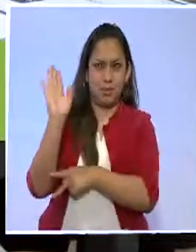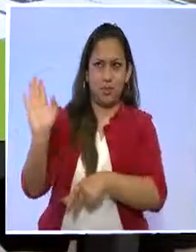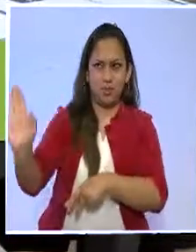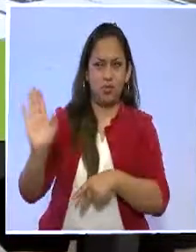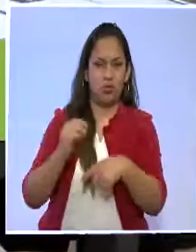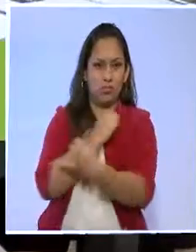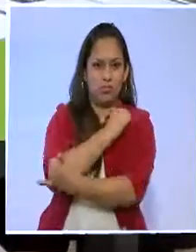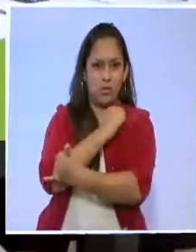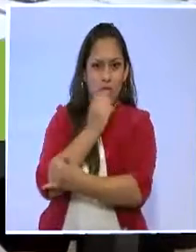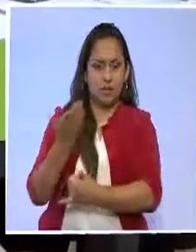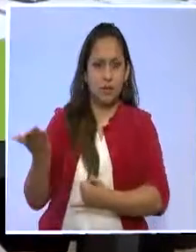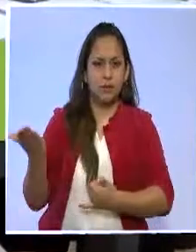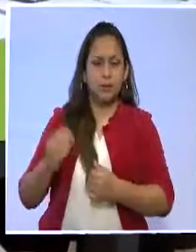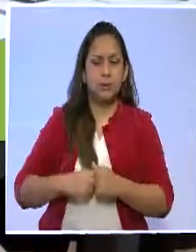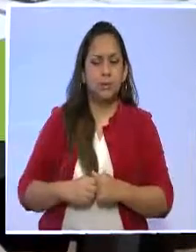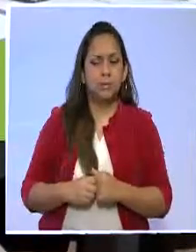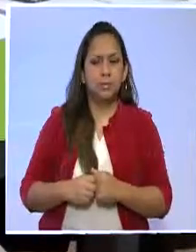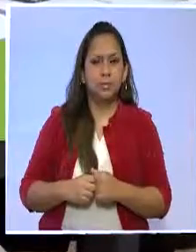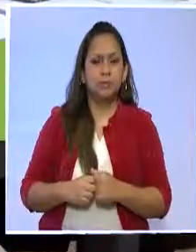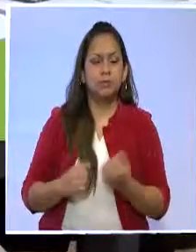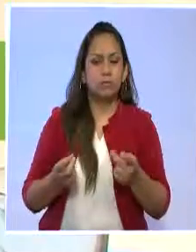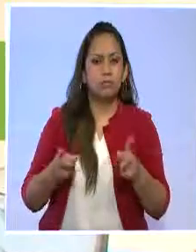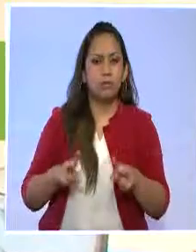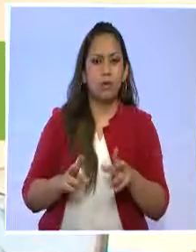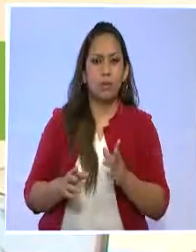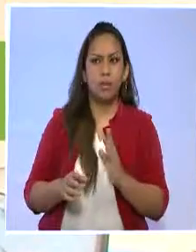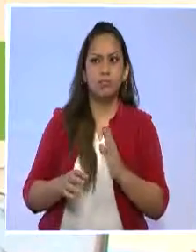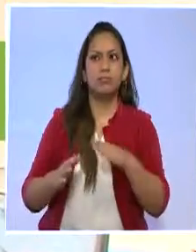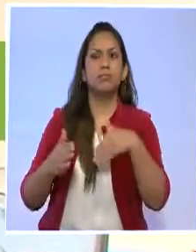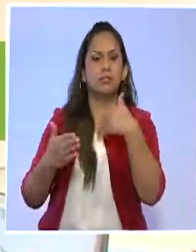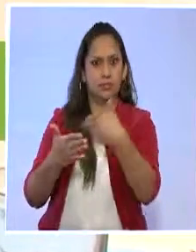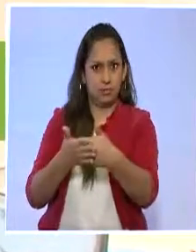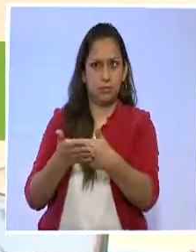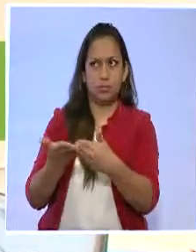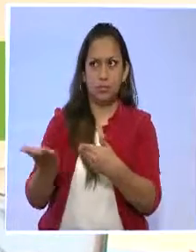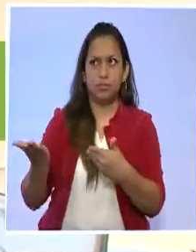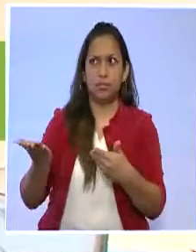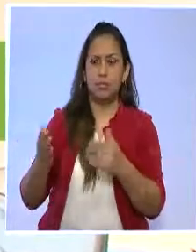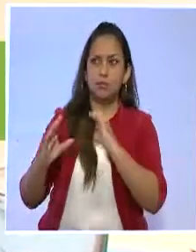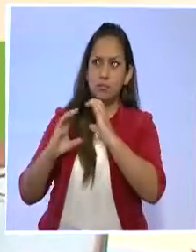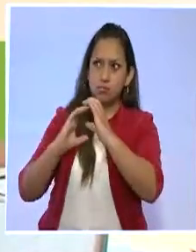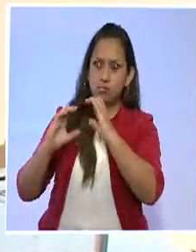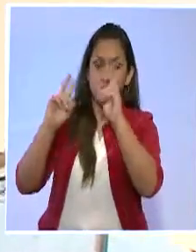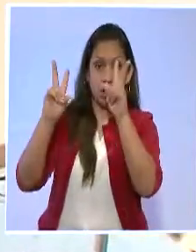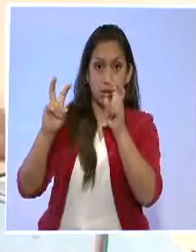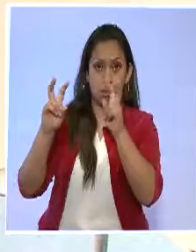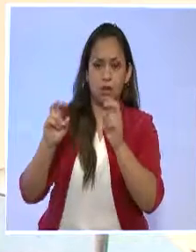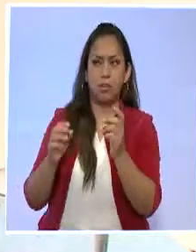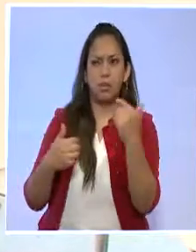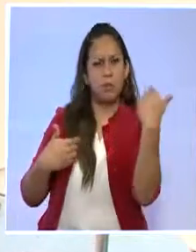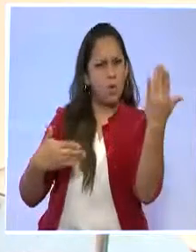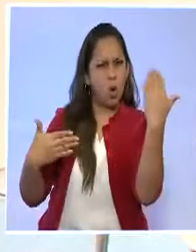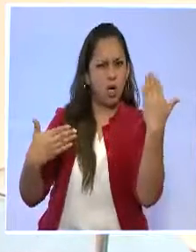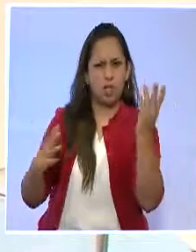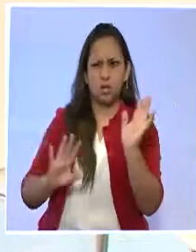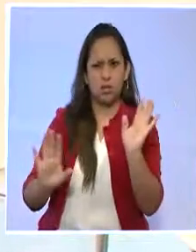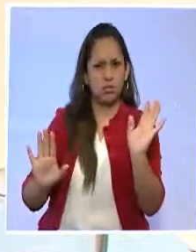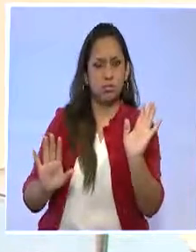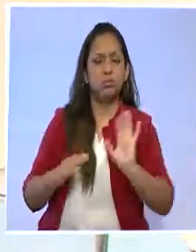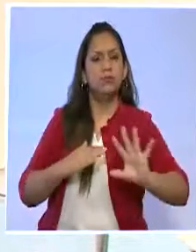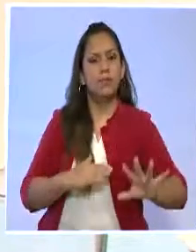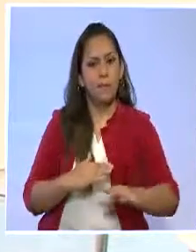en todas nuestras gestiones también llegar al ámbito de belarús en temas no solamente a nivel del contexto político sino